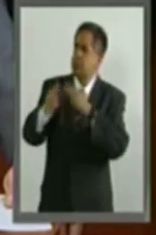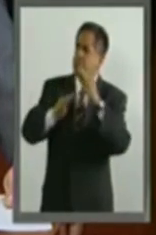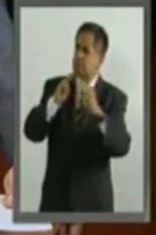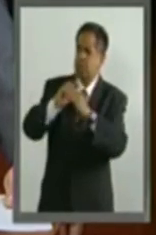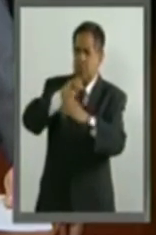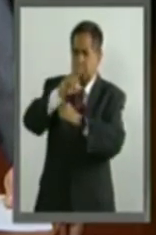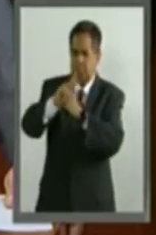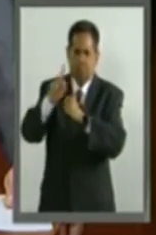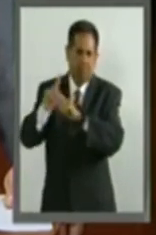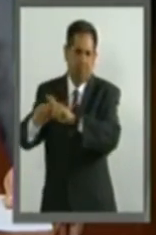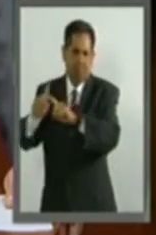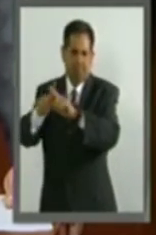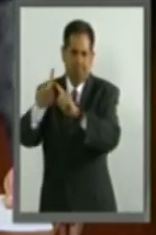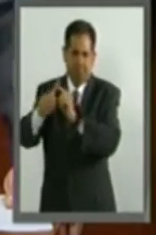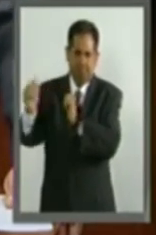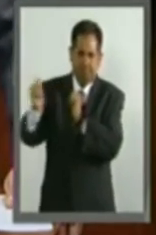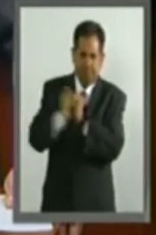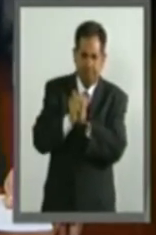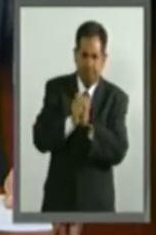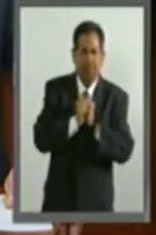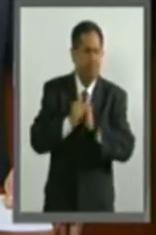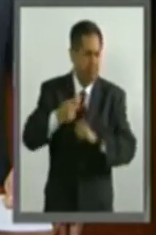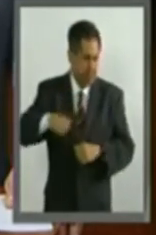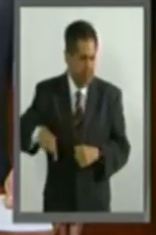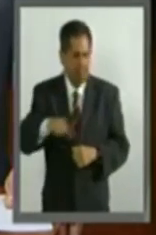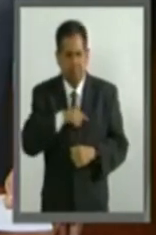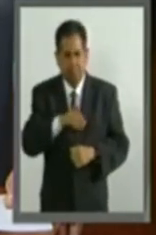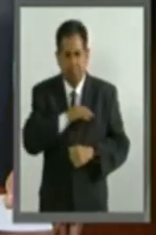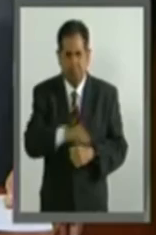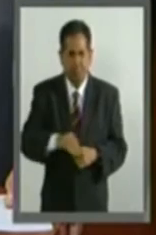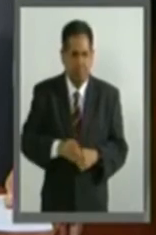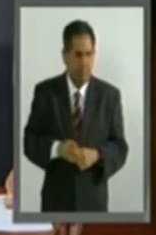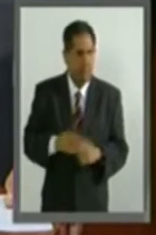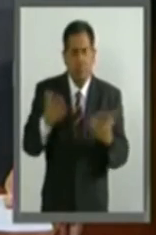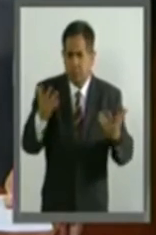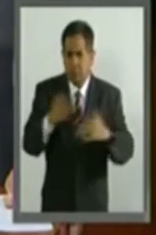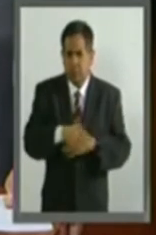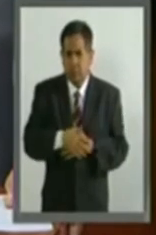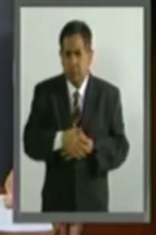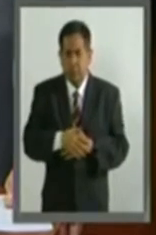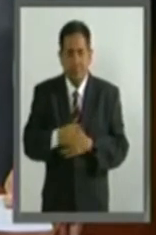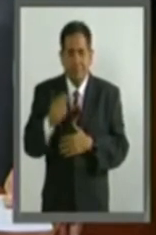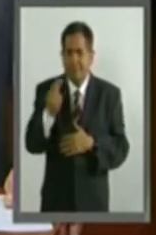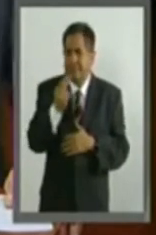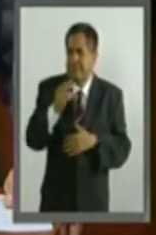naciones. Hay más que necesidad de pólvora